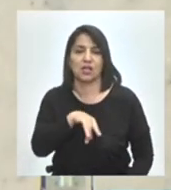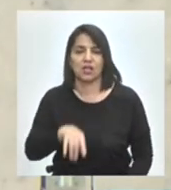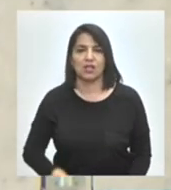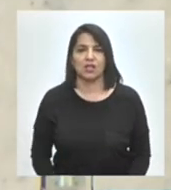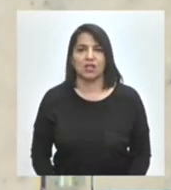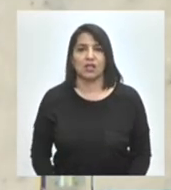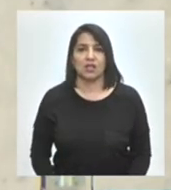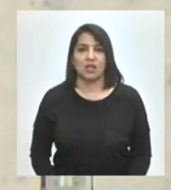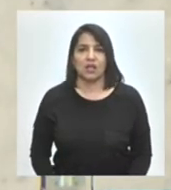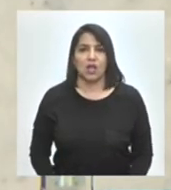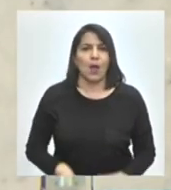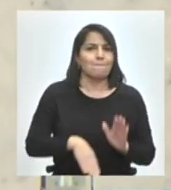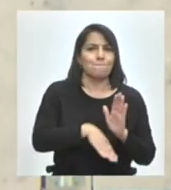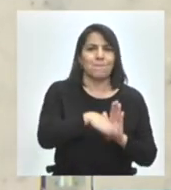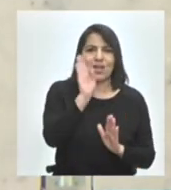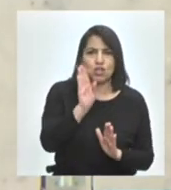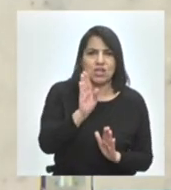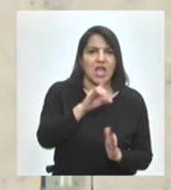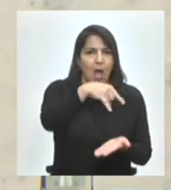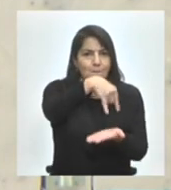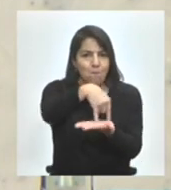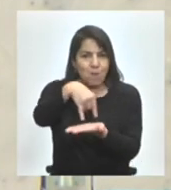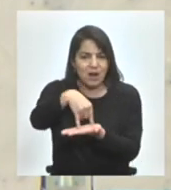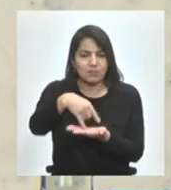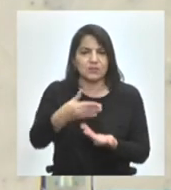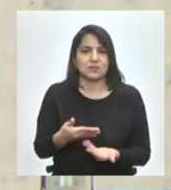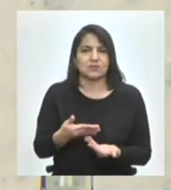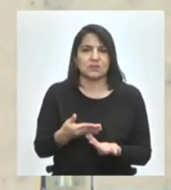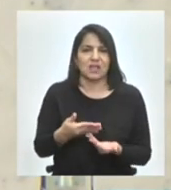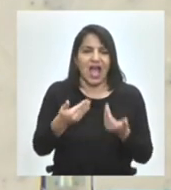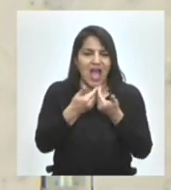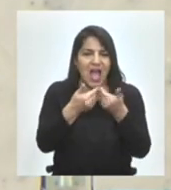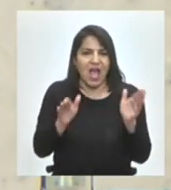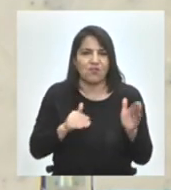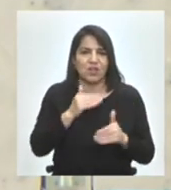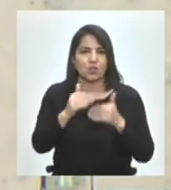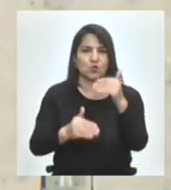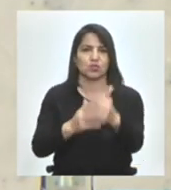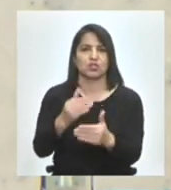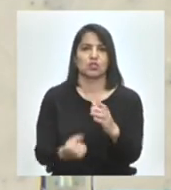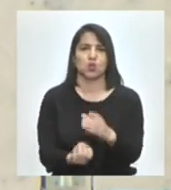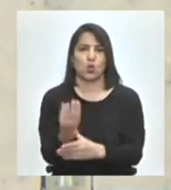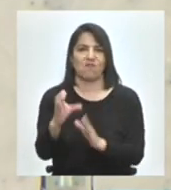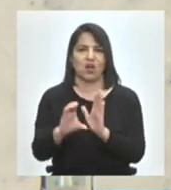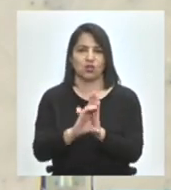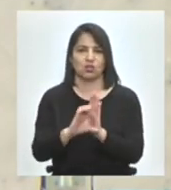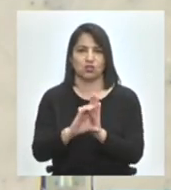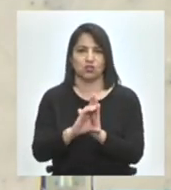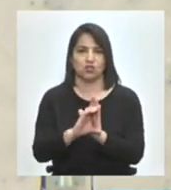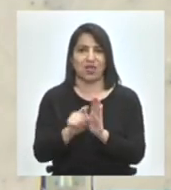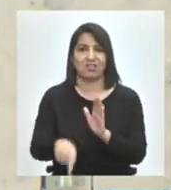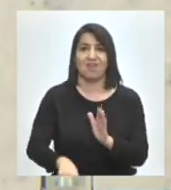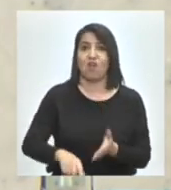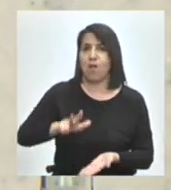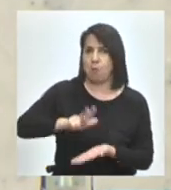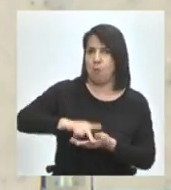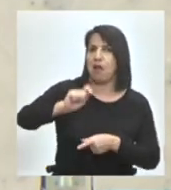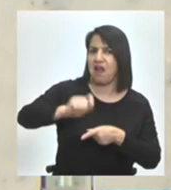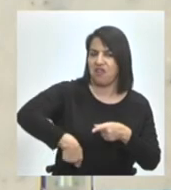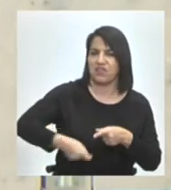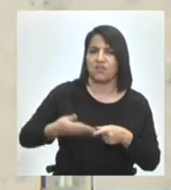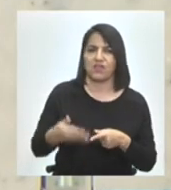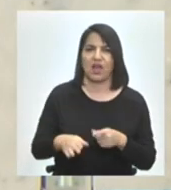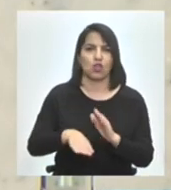generar las mayorías parlamentarias que permitieran abrir un proceso constituyente, el que fue ratificado por una